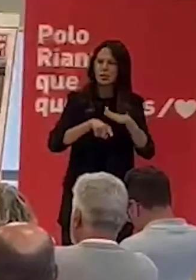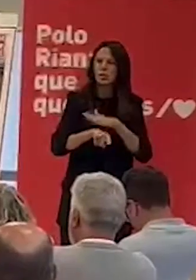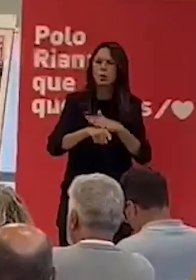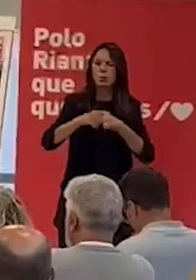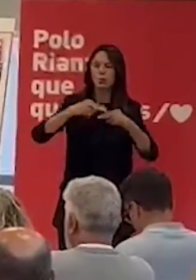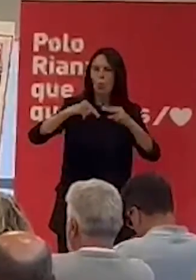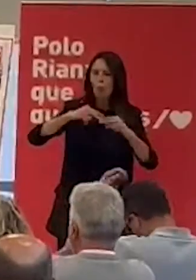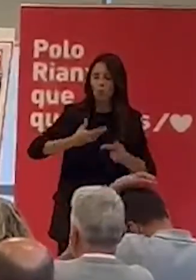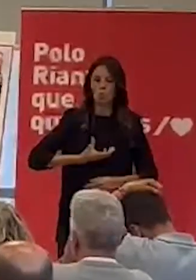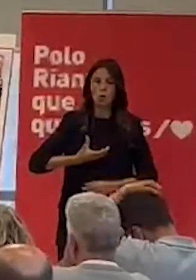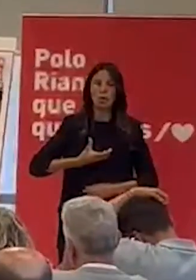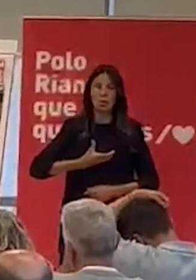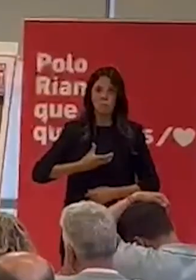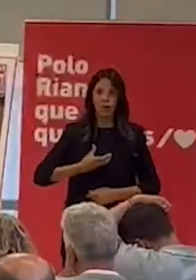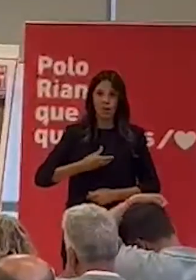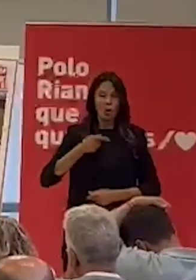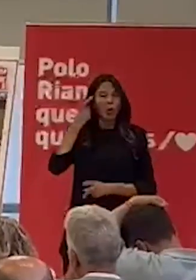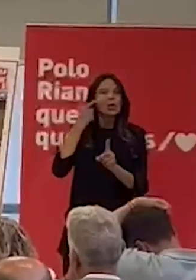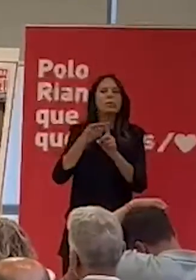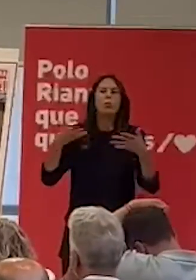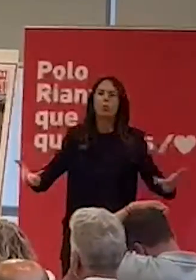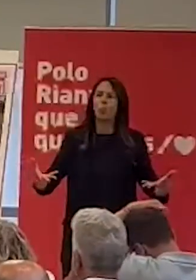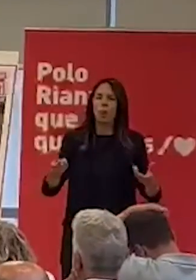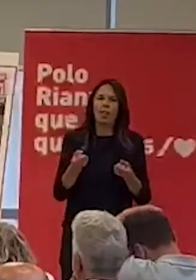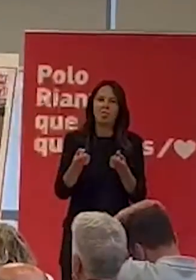Laje Tuñas, respaldou o candidato ribeirense